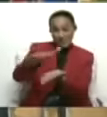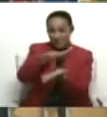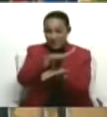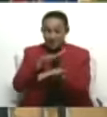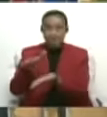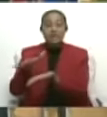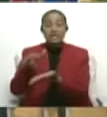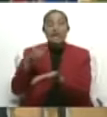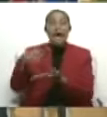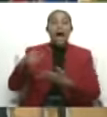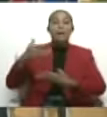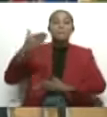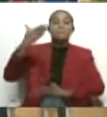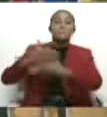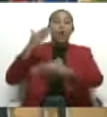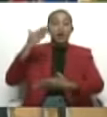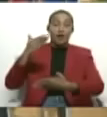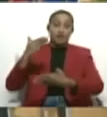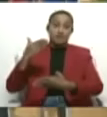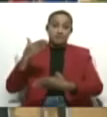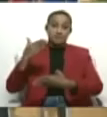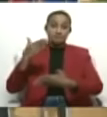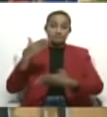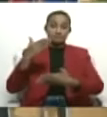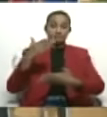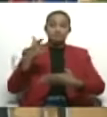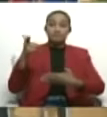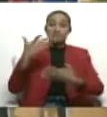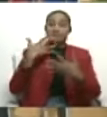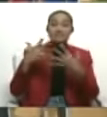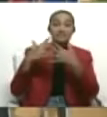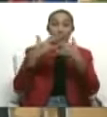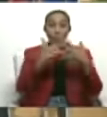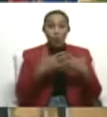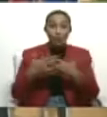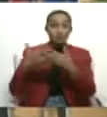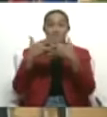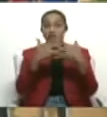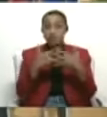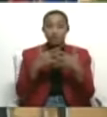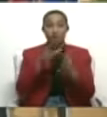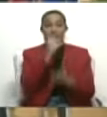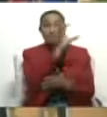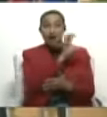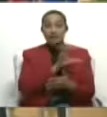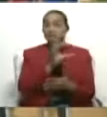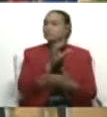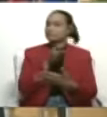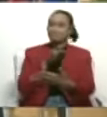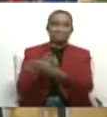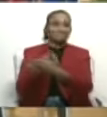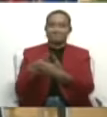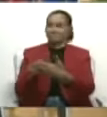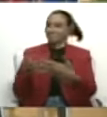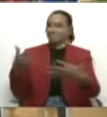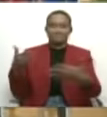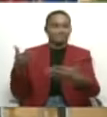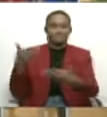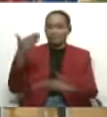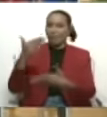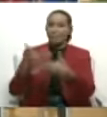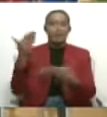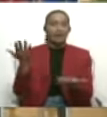hace sobre todo los Estados Unidos y los países occidentales a cualquier iniciativa dentro del marco de Naciones Unidas